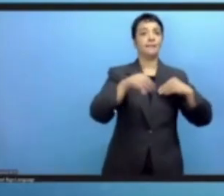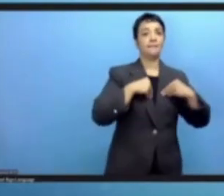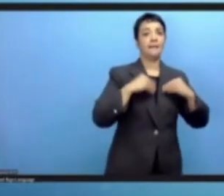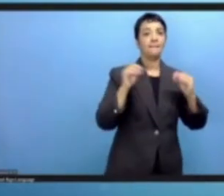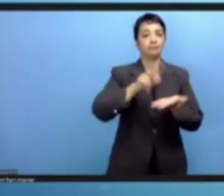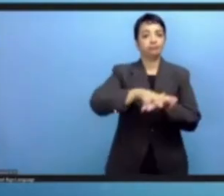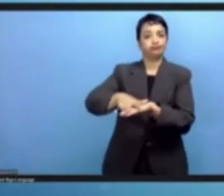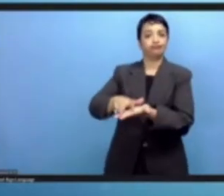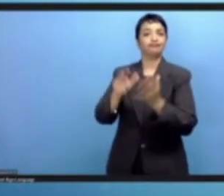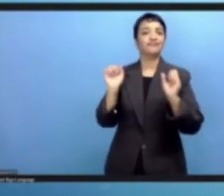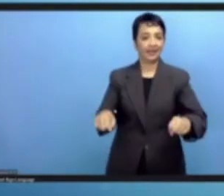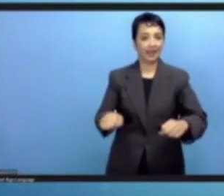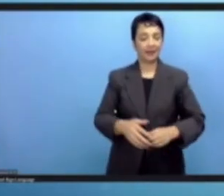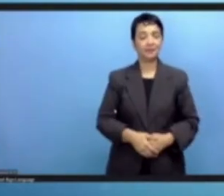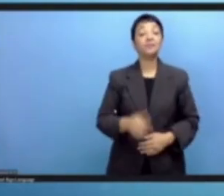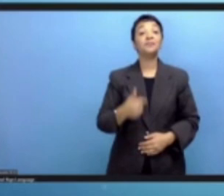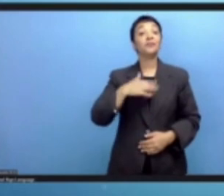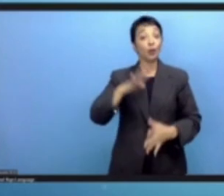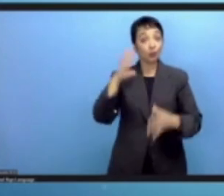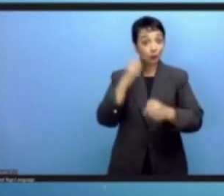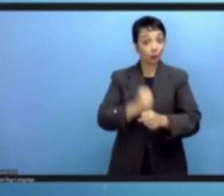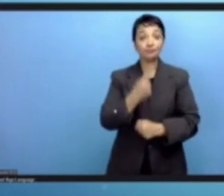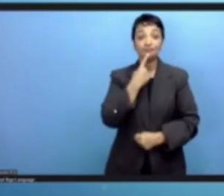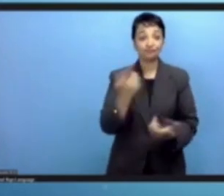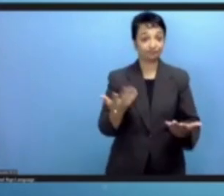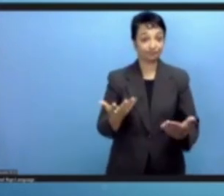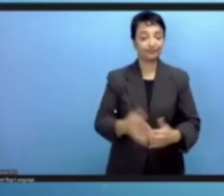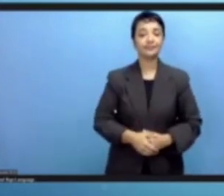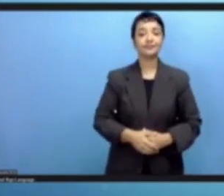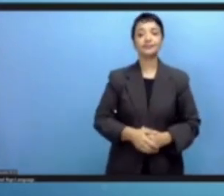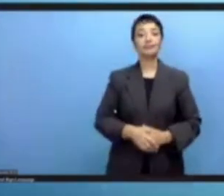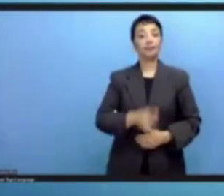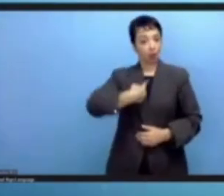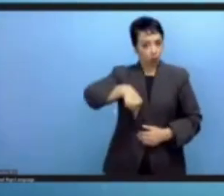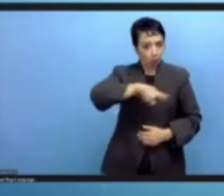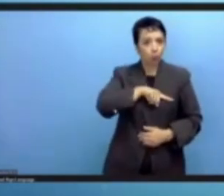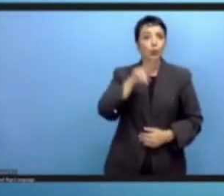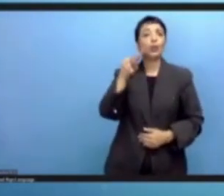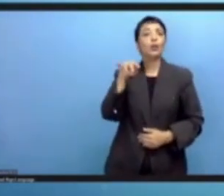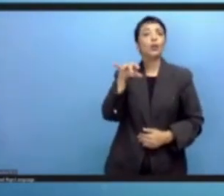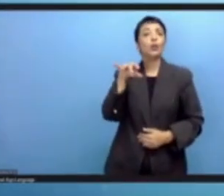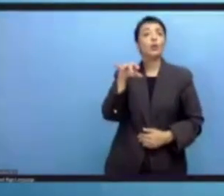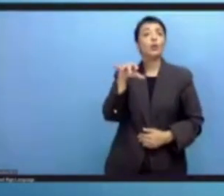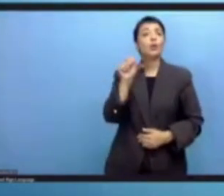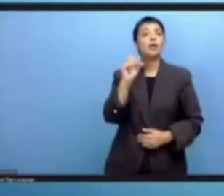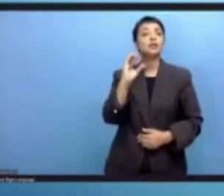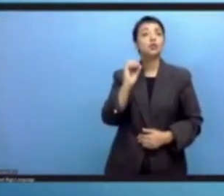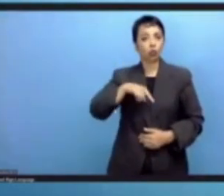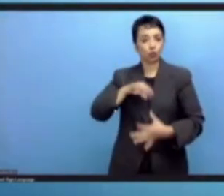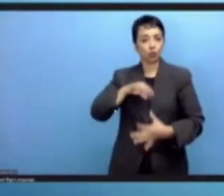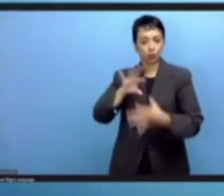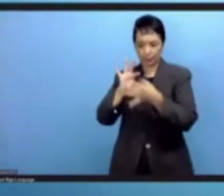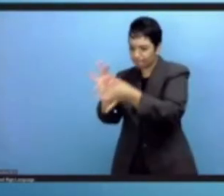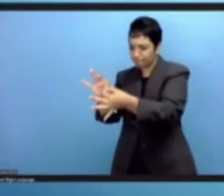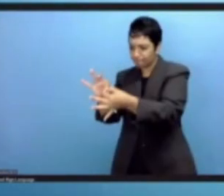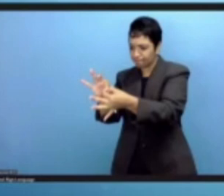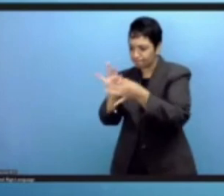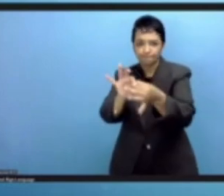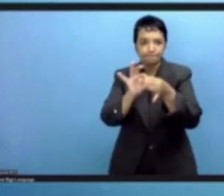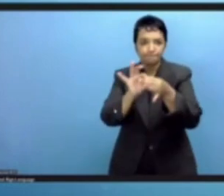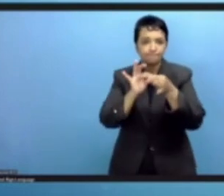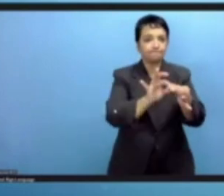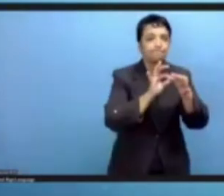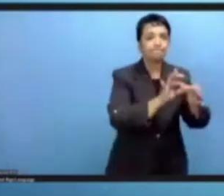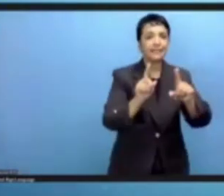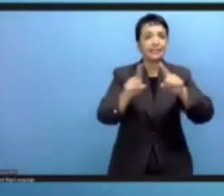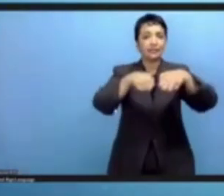interesadas permítanme finalizar diciendo que la UNESCO continuará trabajando en estrecho contacto con